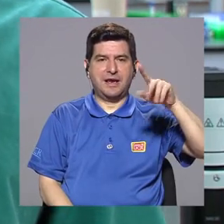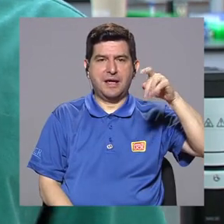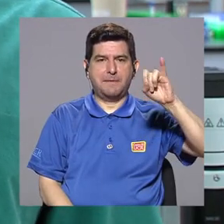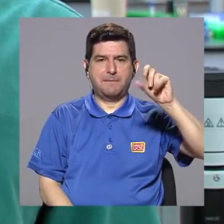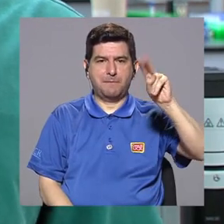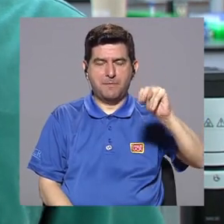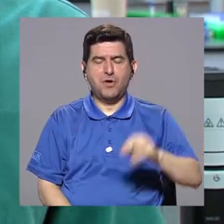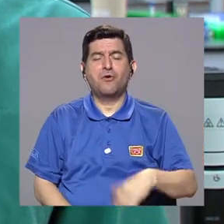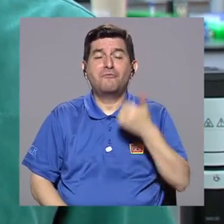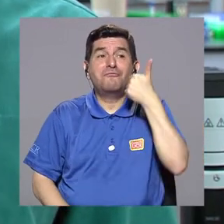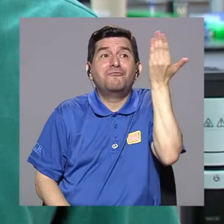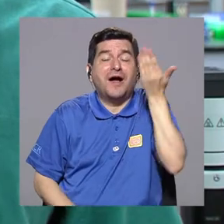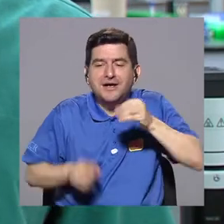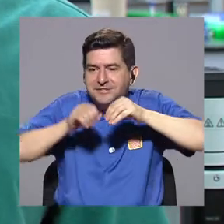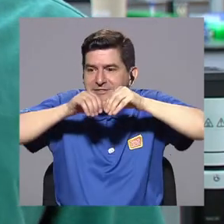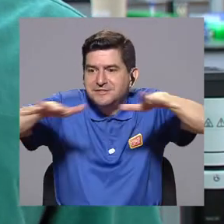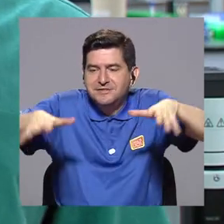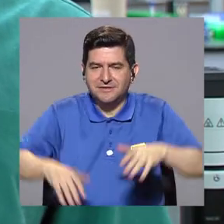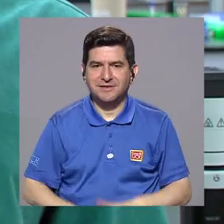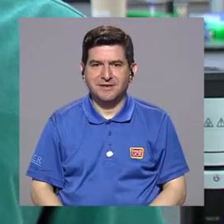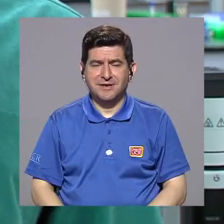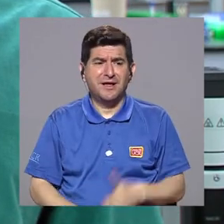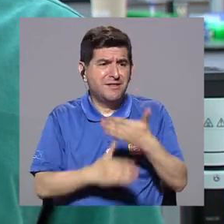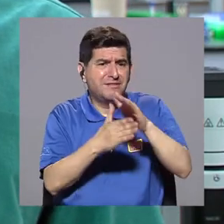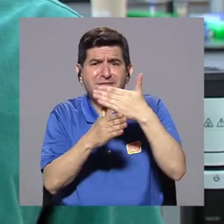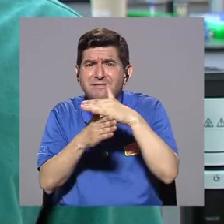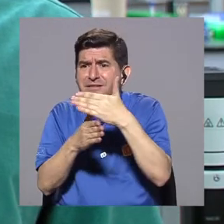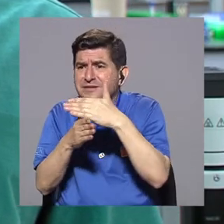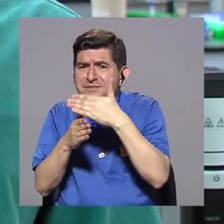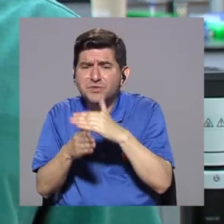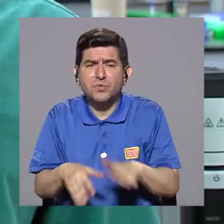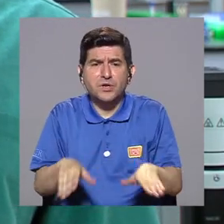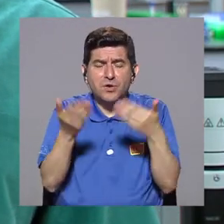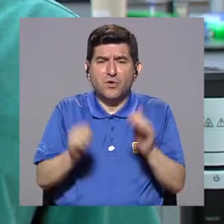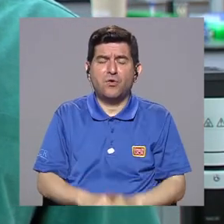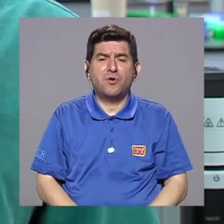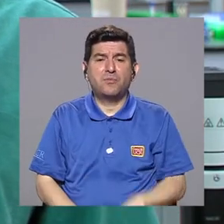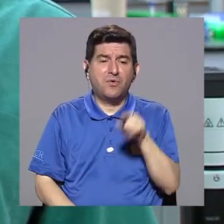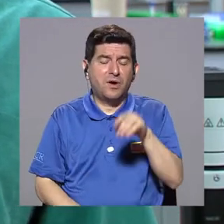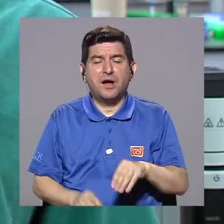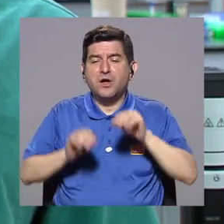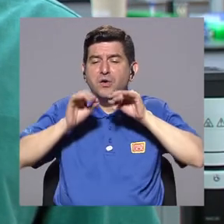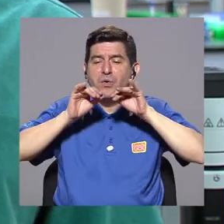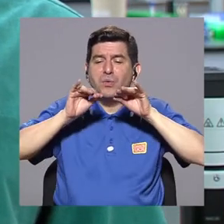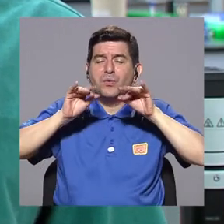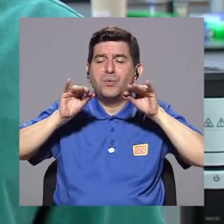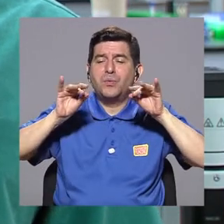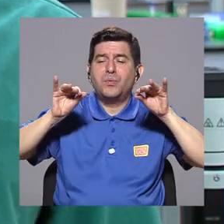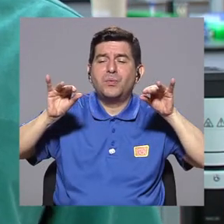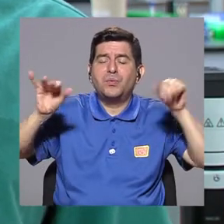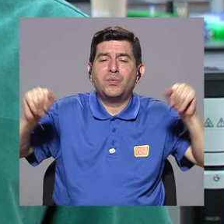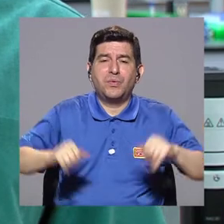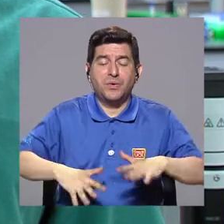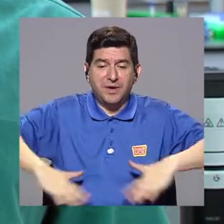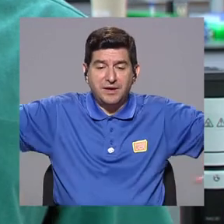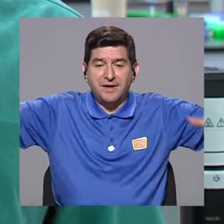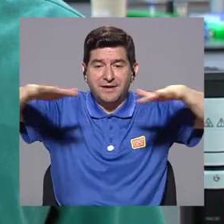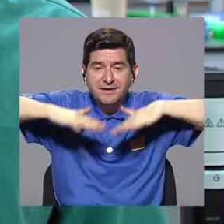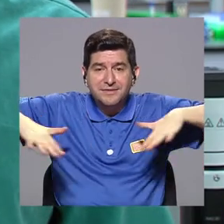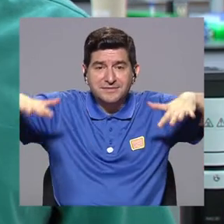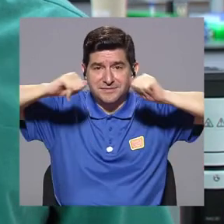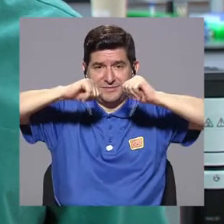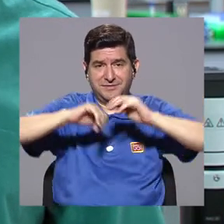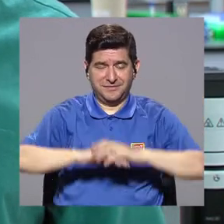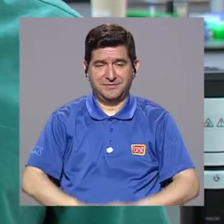altísima capacidad de dispersarse en una comunidad porque se distribuyen mediante aerosoles que son dejados